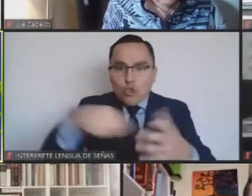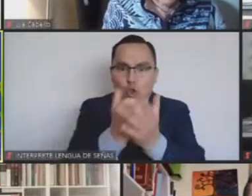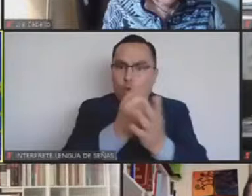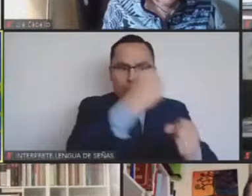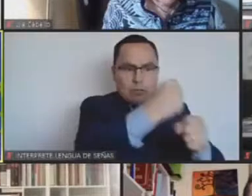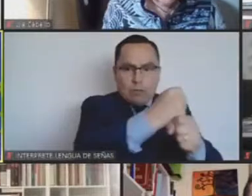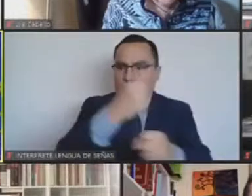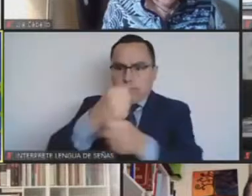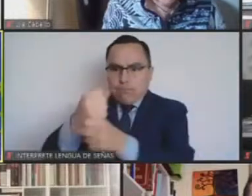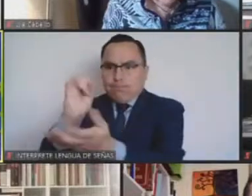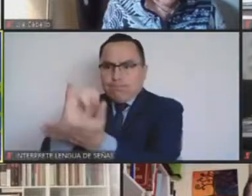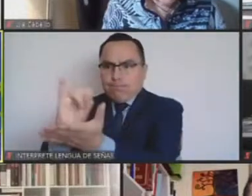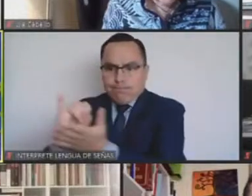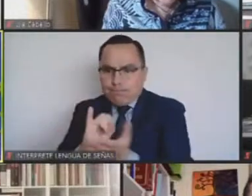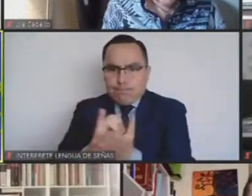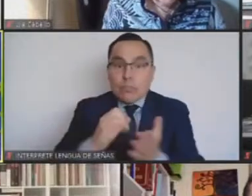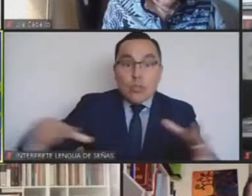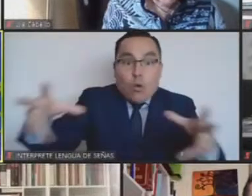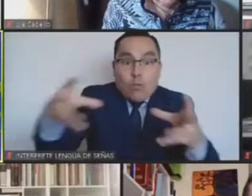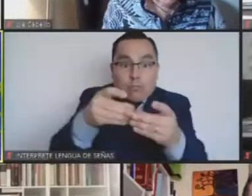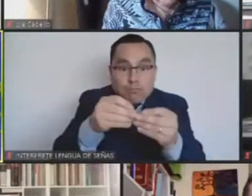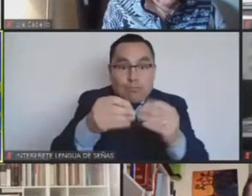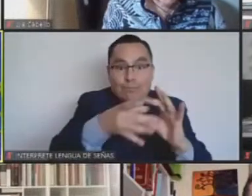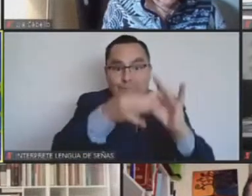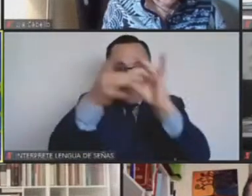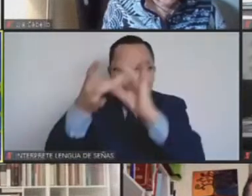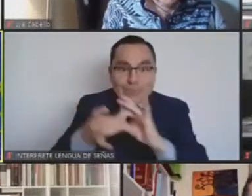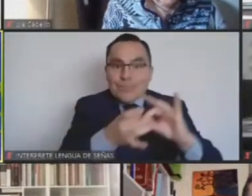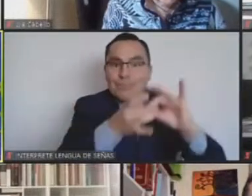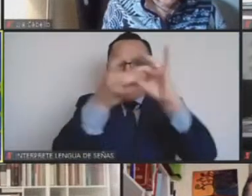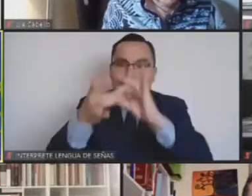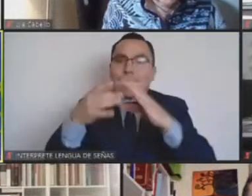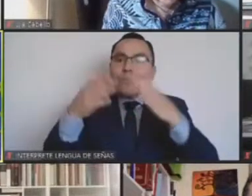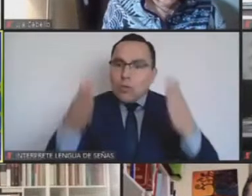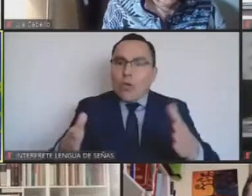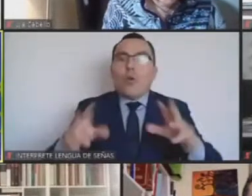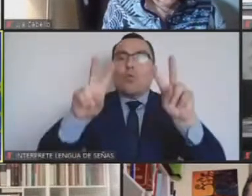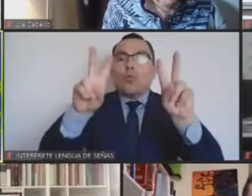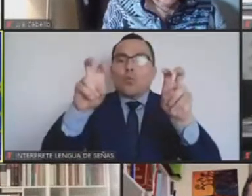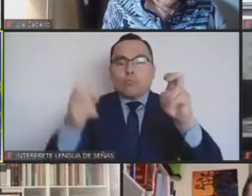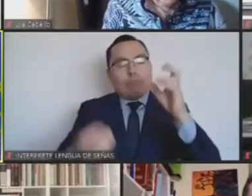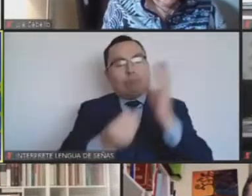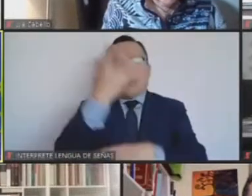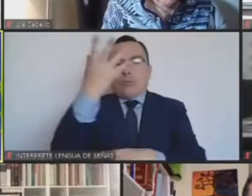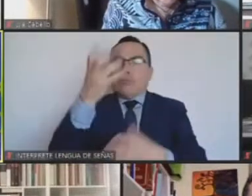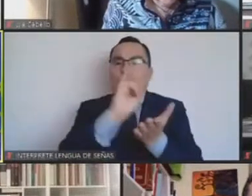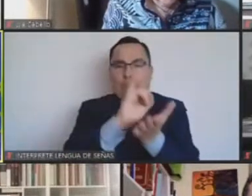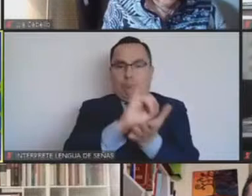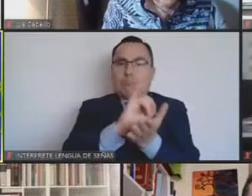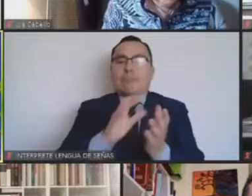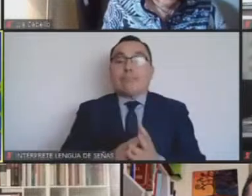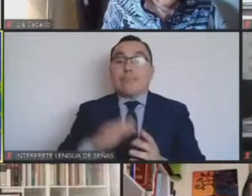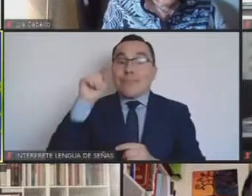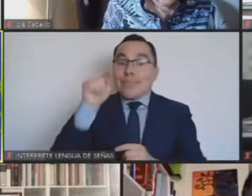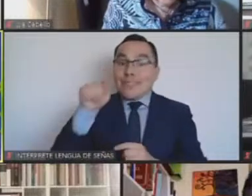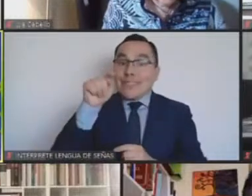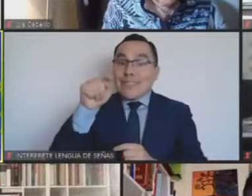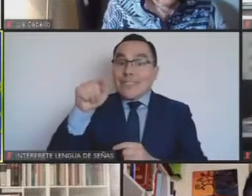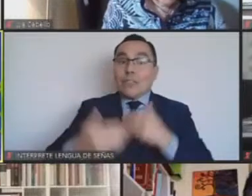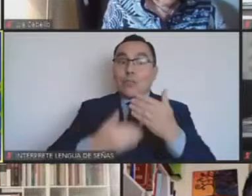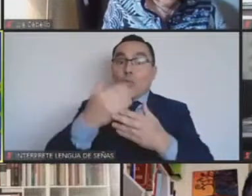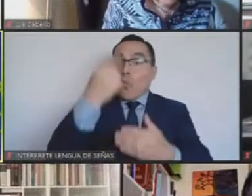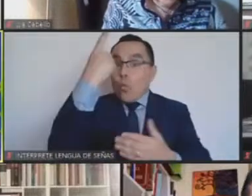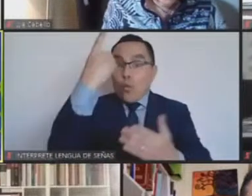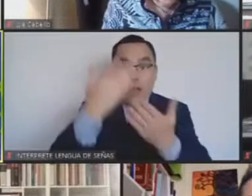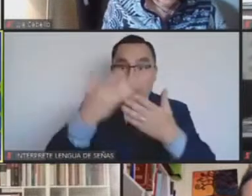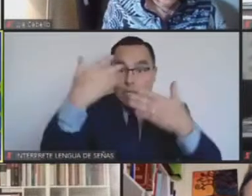país en torno a esta nueva narrativa institucional. Es así como, una vez superadas